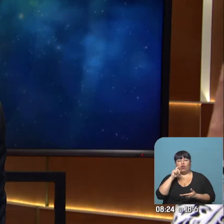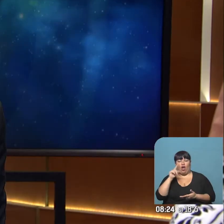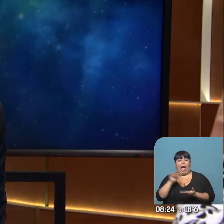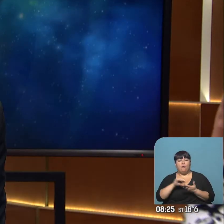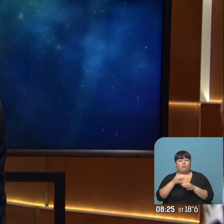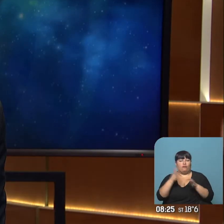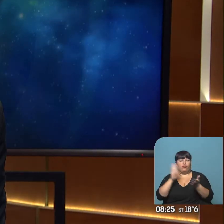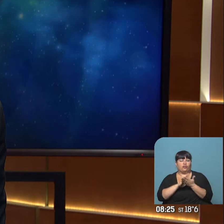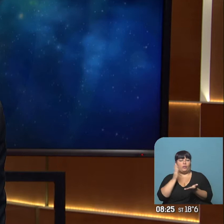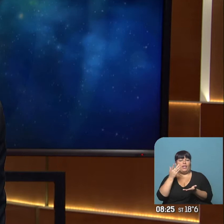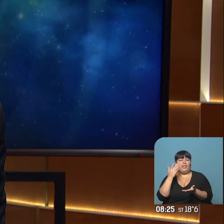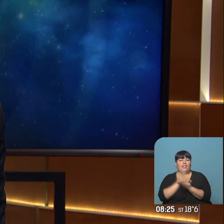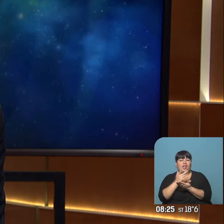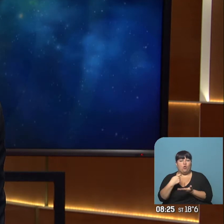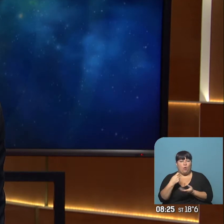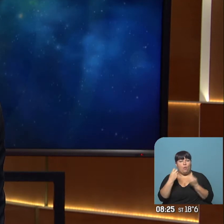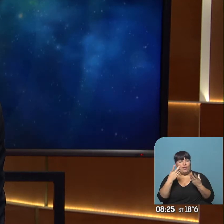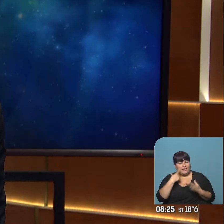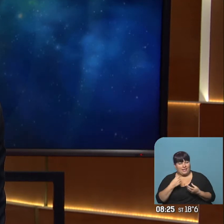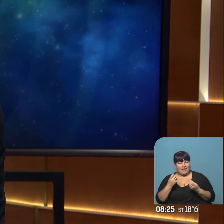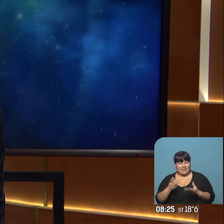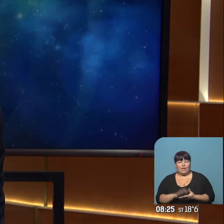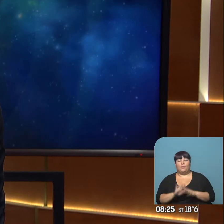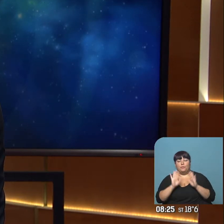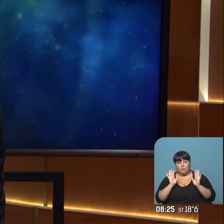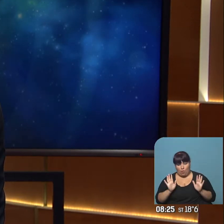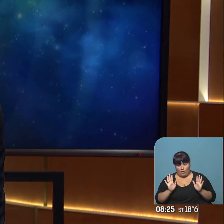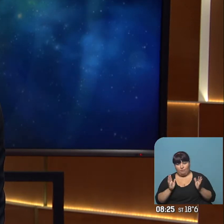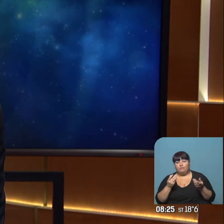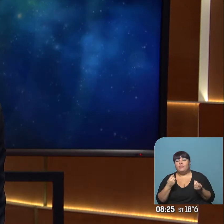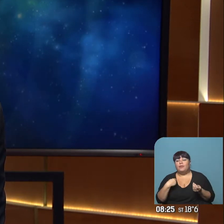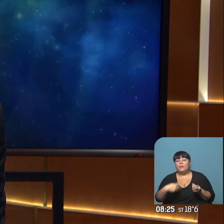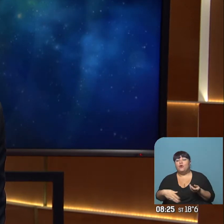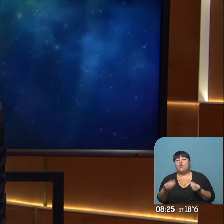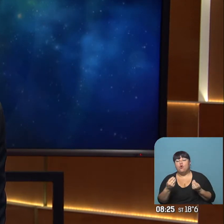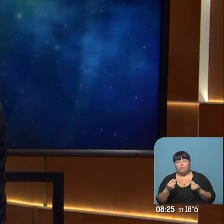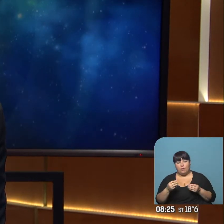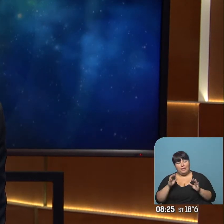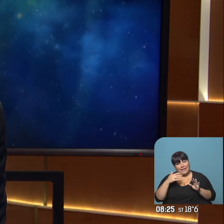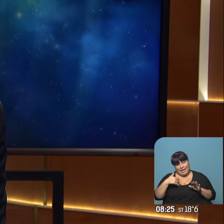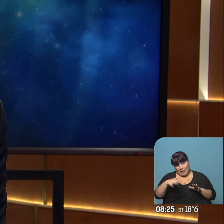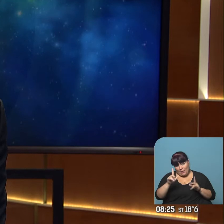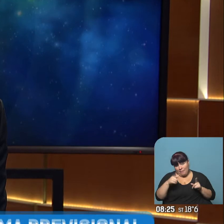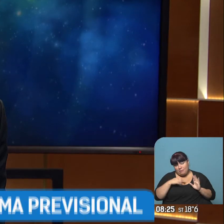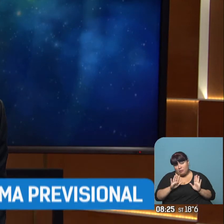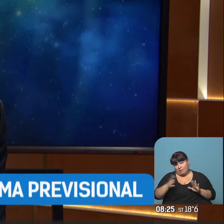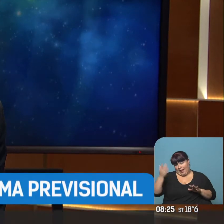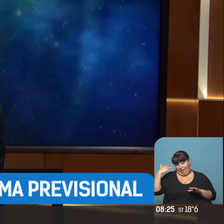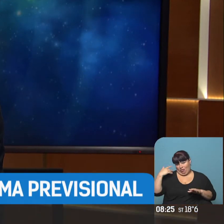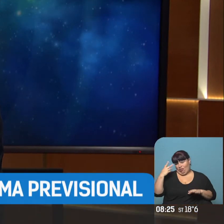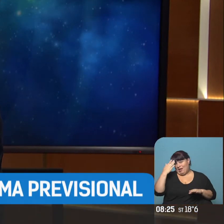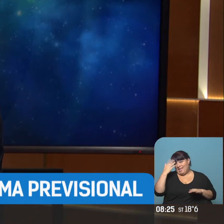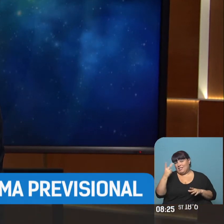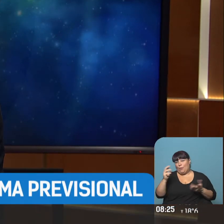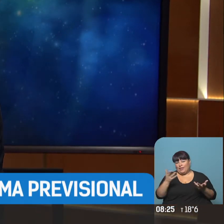abogado especialista en Derecho Previsional. Adrián, buen día. Buenos días. Bueno, ¿qué se viene? Se viene lo que estábamos esperando hace 15,